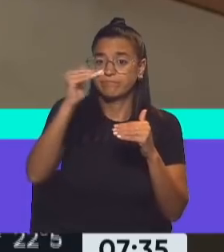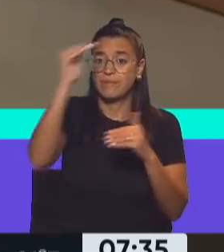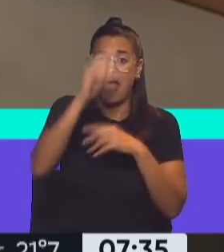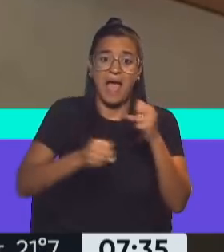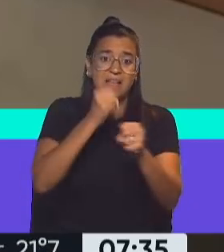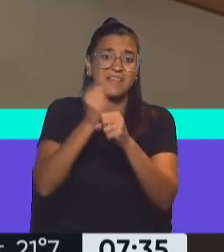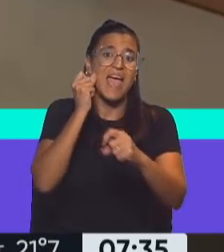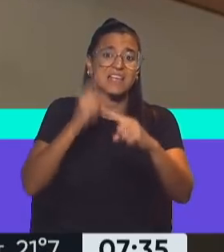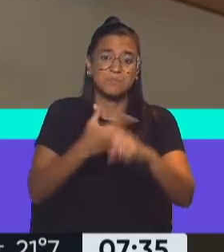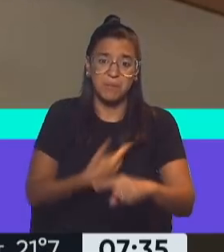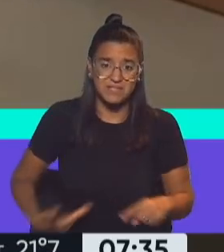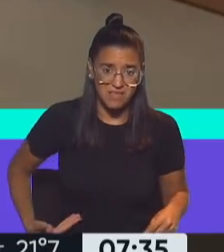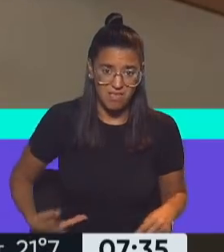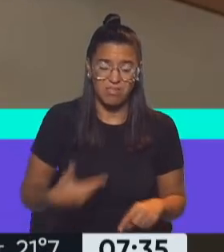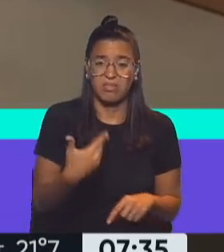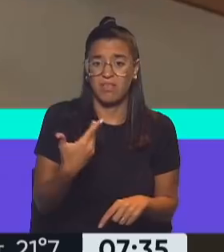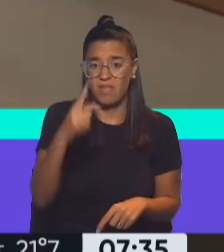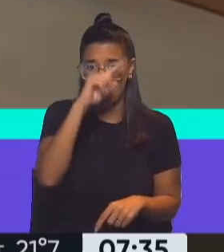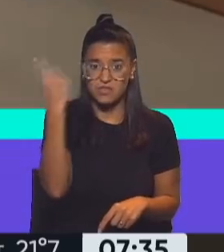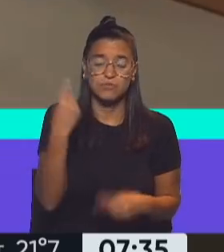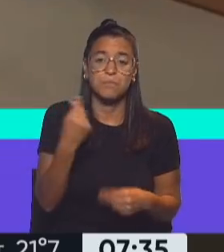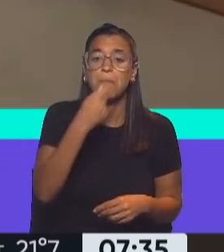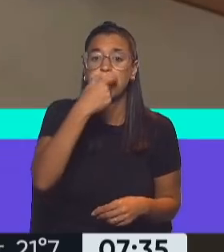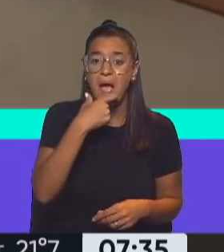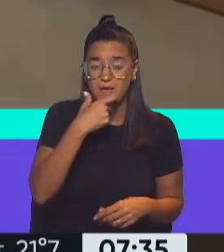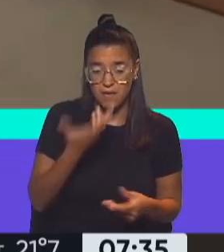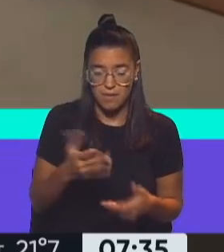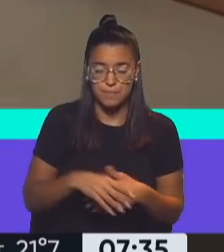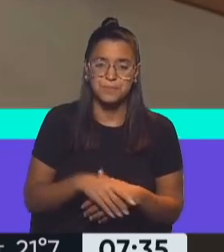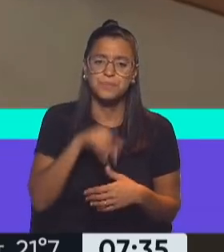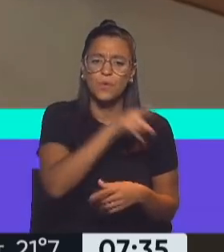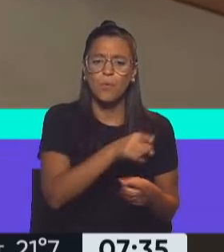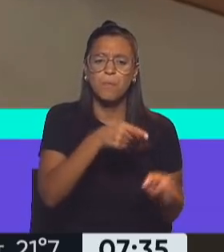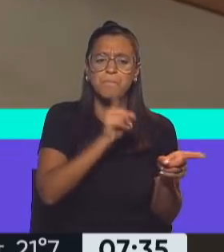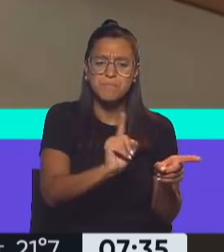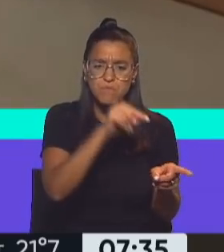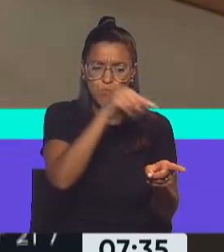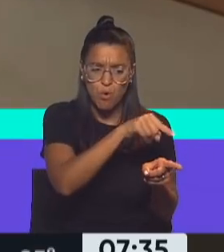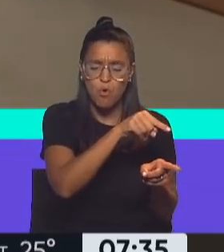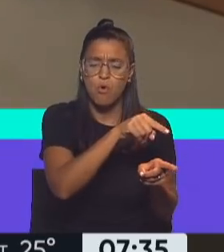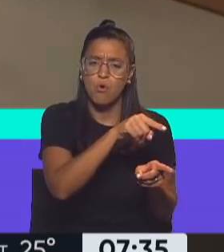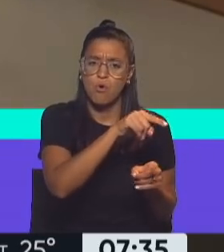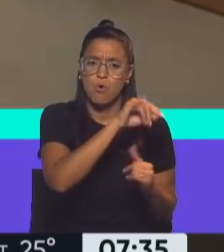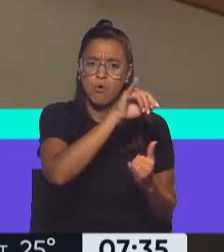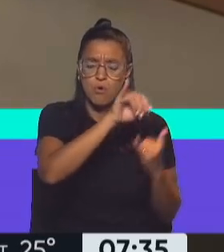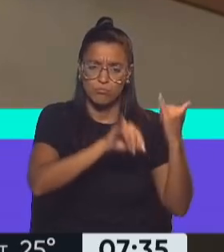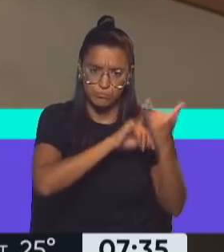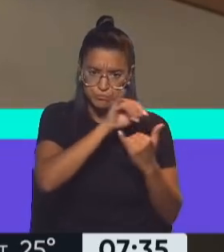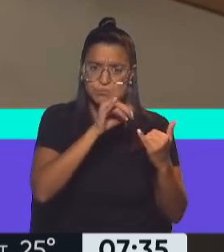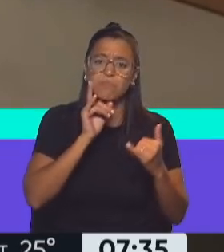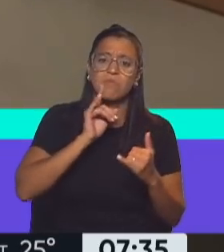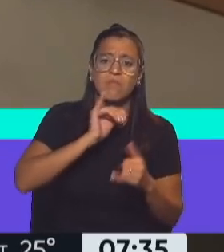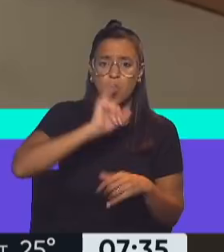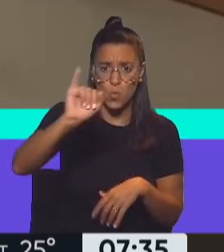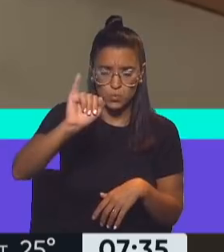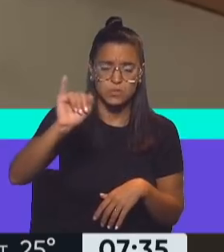la Nación, Mauricio Macri. La ampliación que usted justamente va a tener o va a ofrecer en el día de hoy